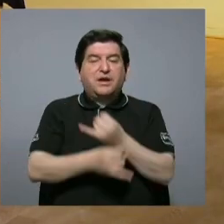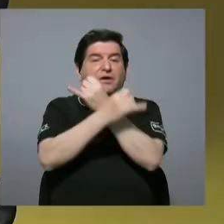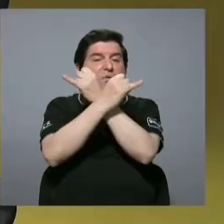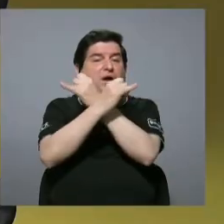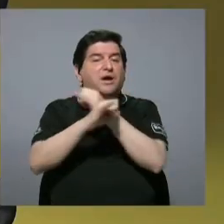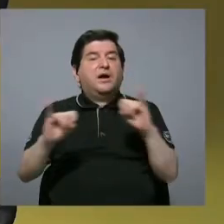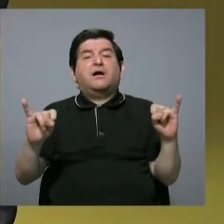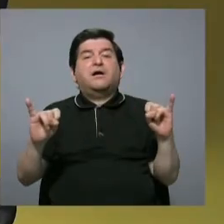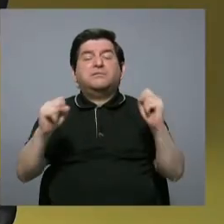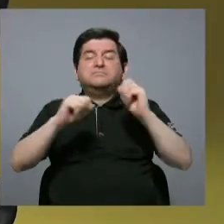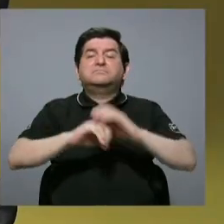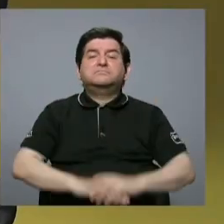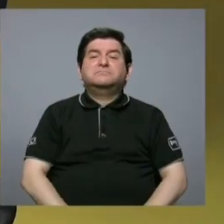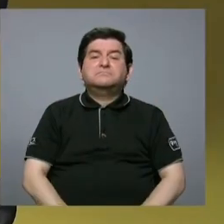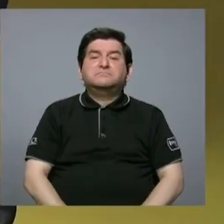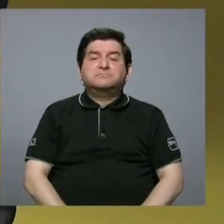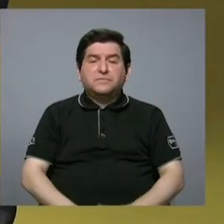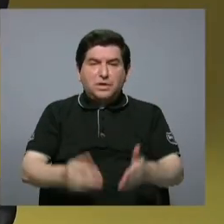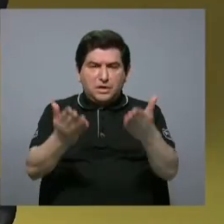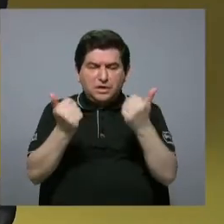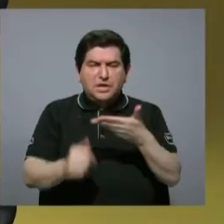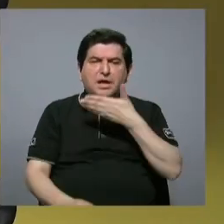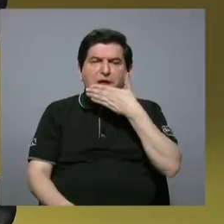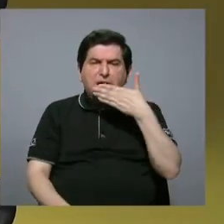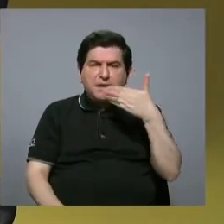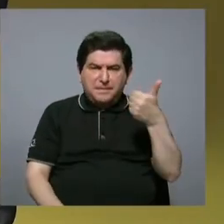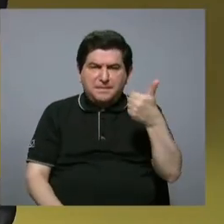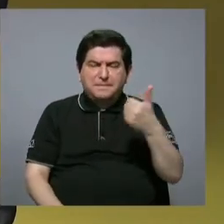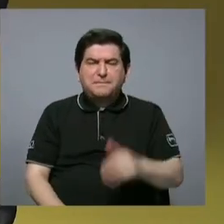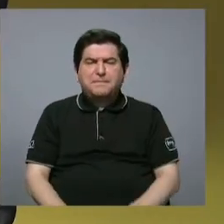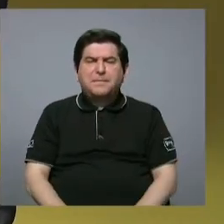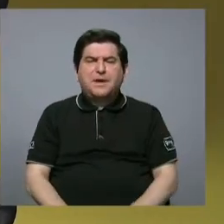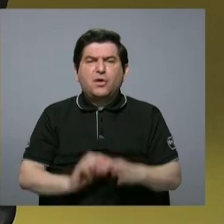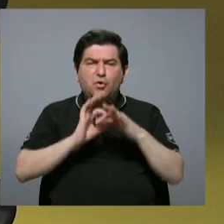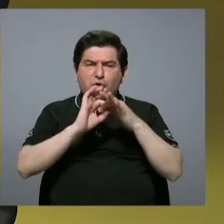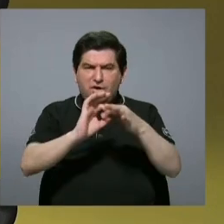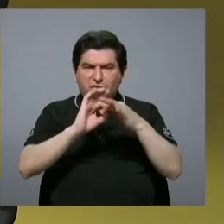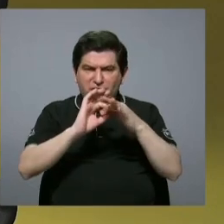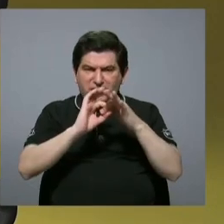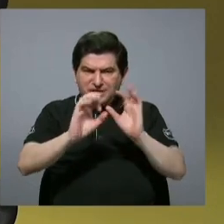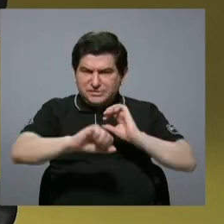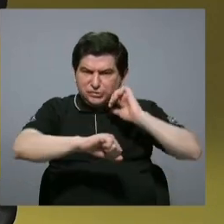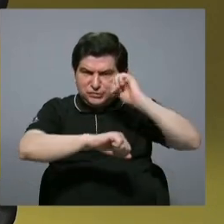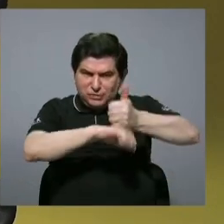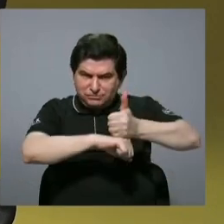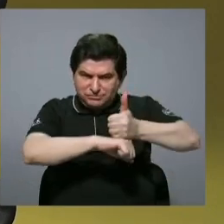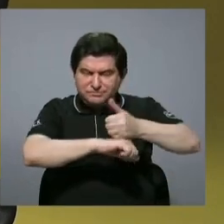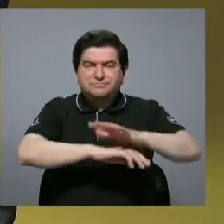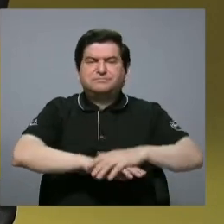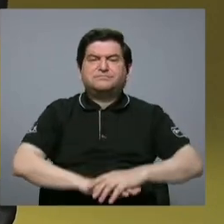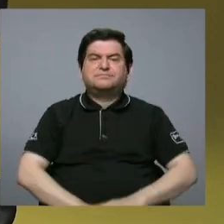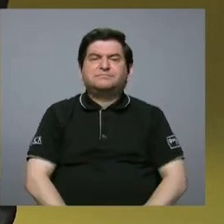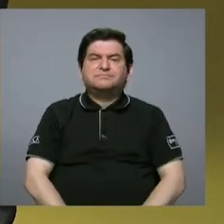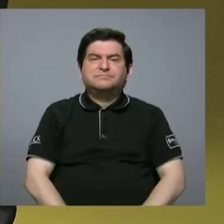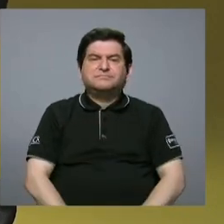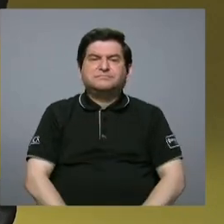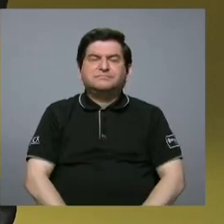independientes, quieren mejorar sus relaciones y